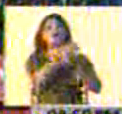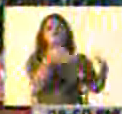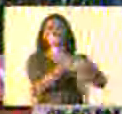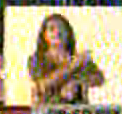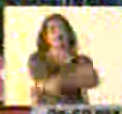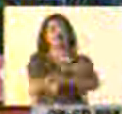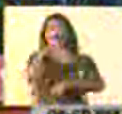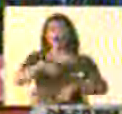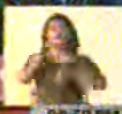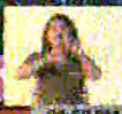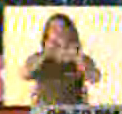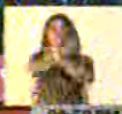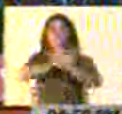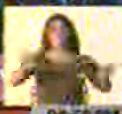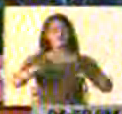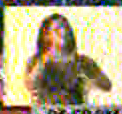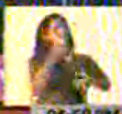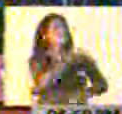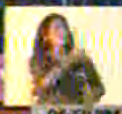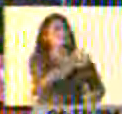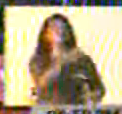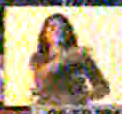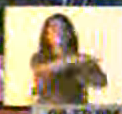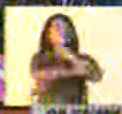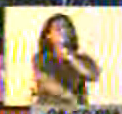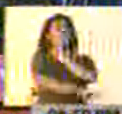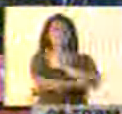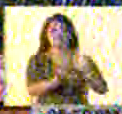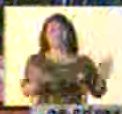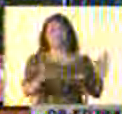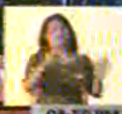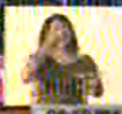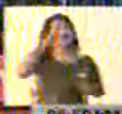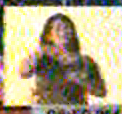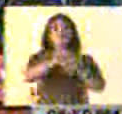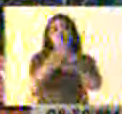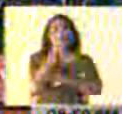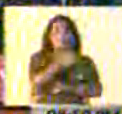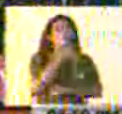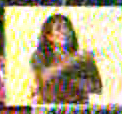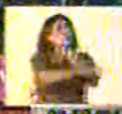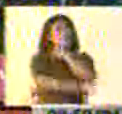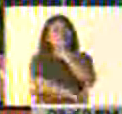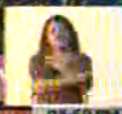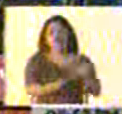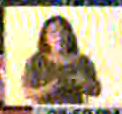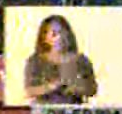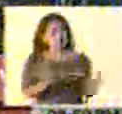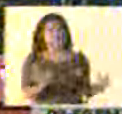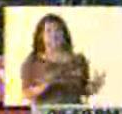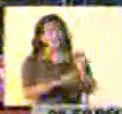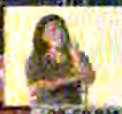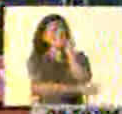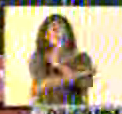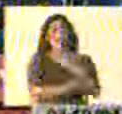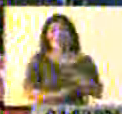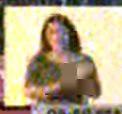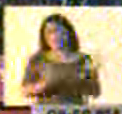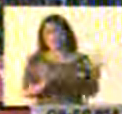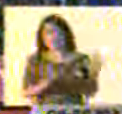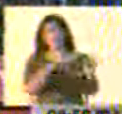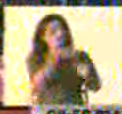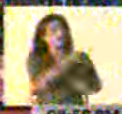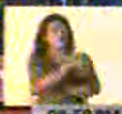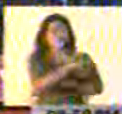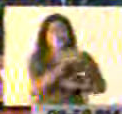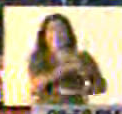etiqueta. Numeral MUC, eres un fraude. Numeral MUC, eres un fraude. Sencillita, numeral